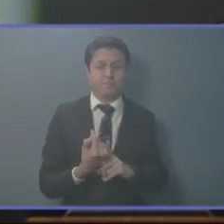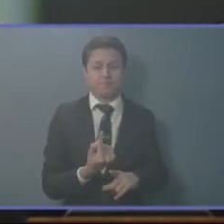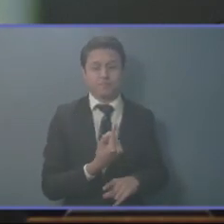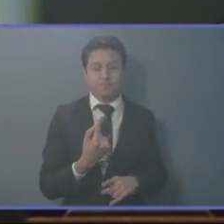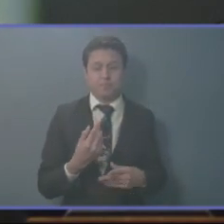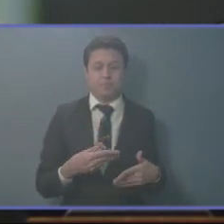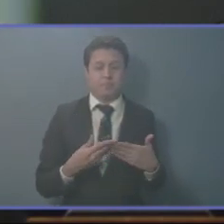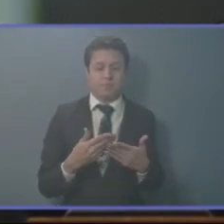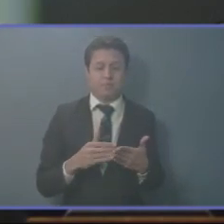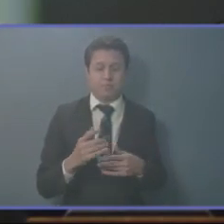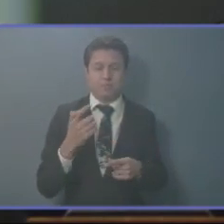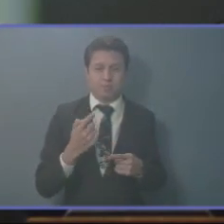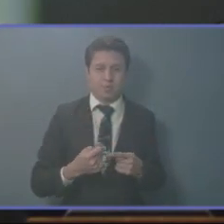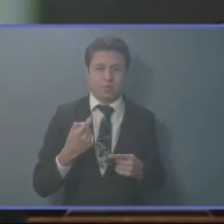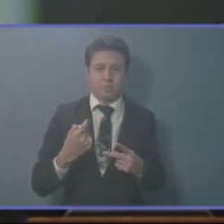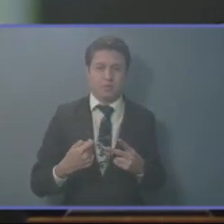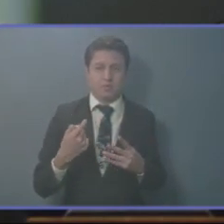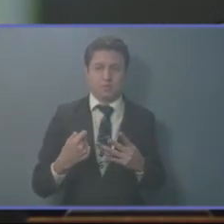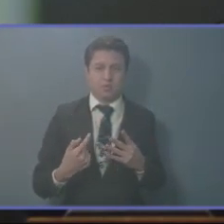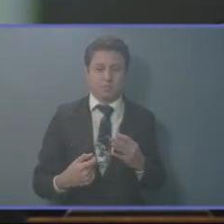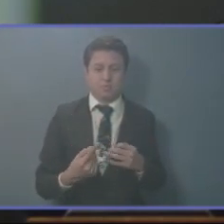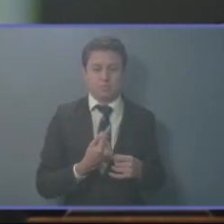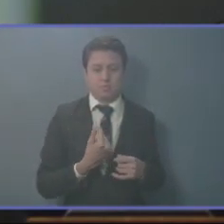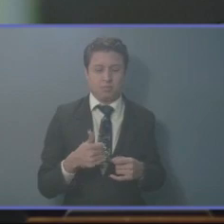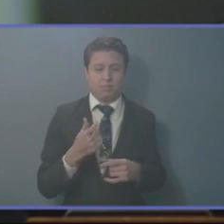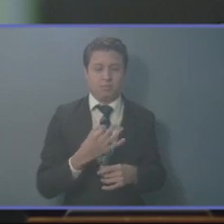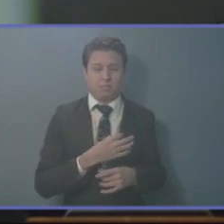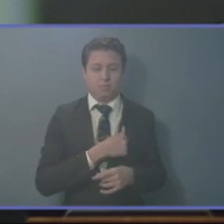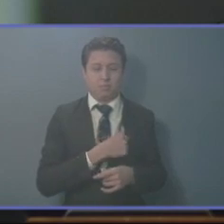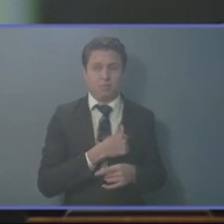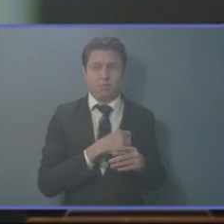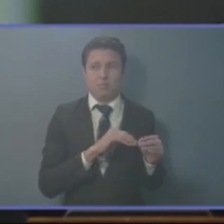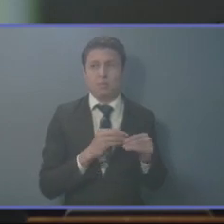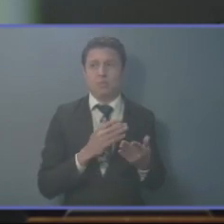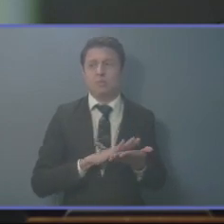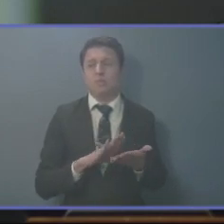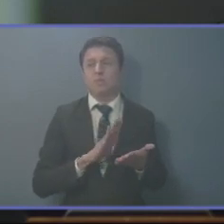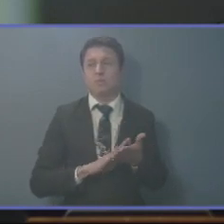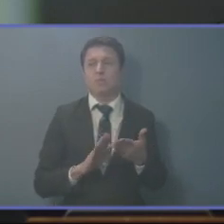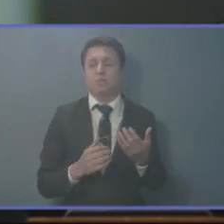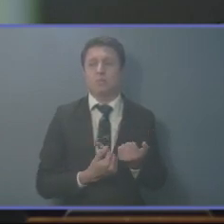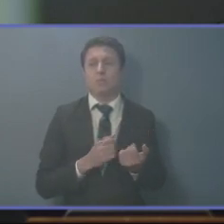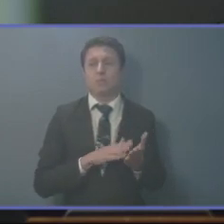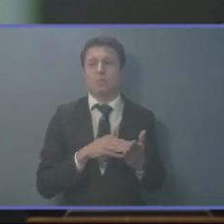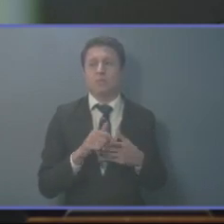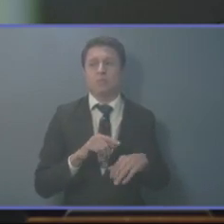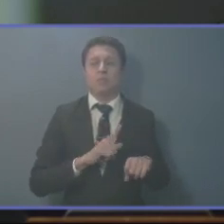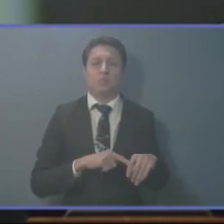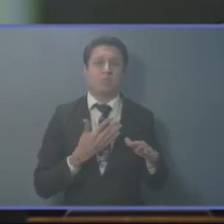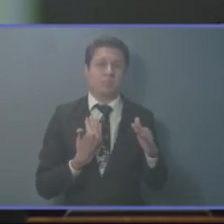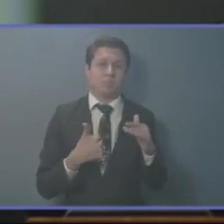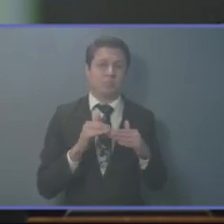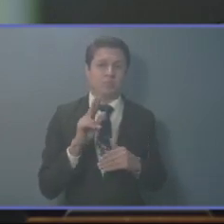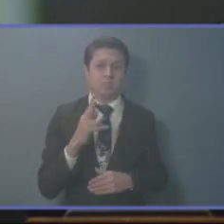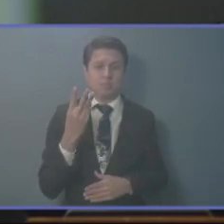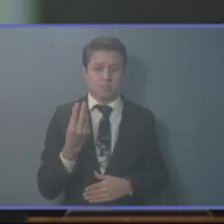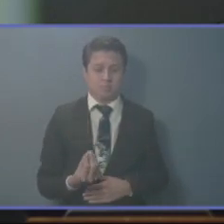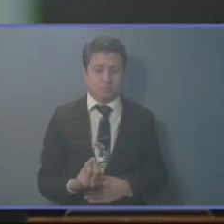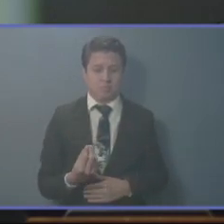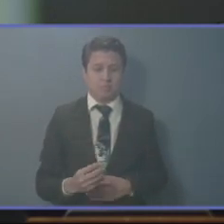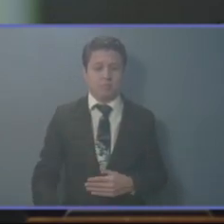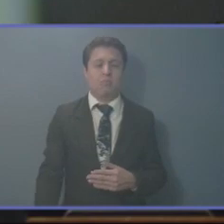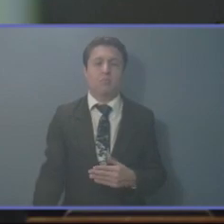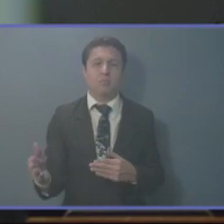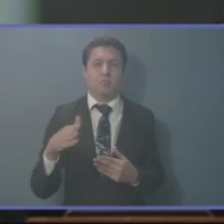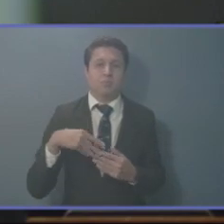será entregado mensualmente a través del patrono y el mismo deberá trasladar este subsidio a sus empleados en un plazo máximo de 3 días hábiles